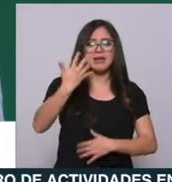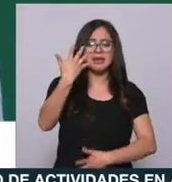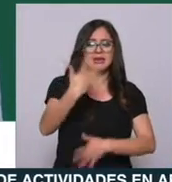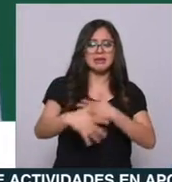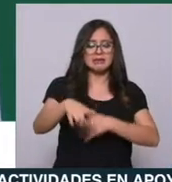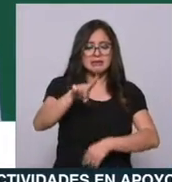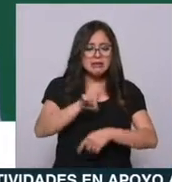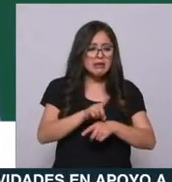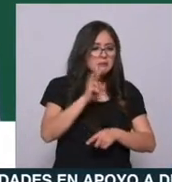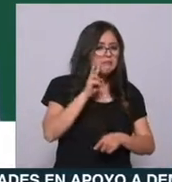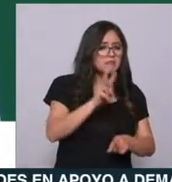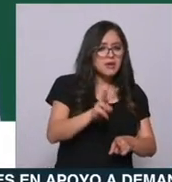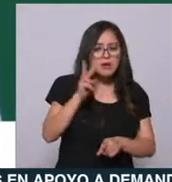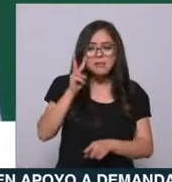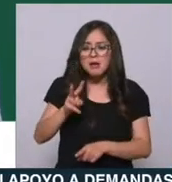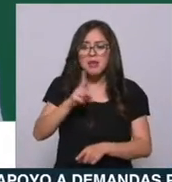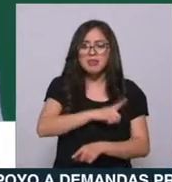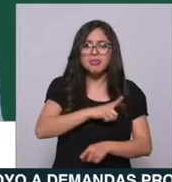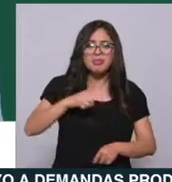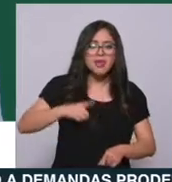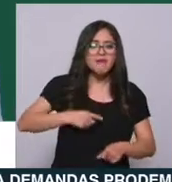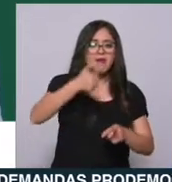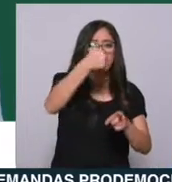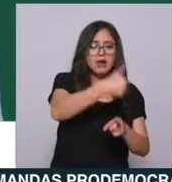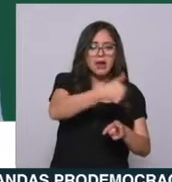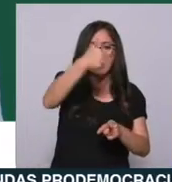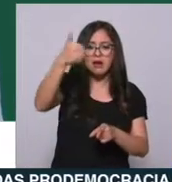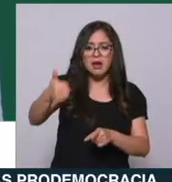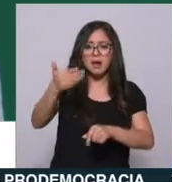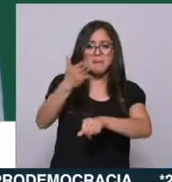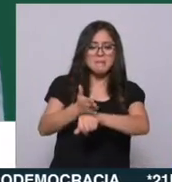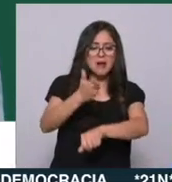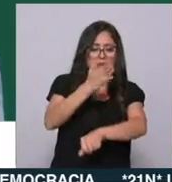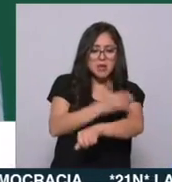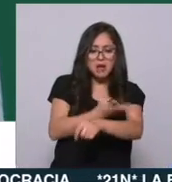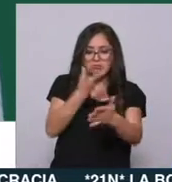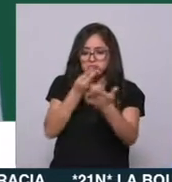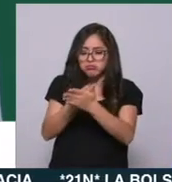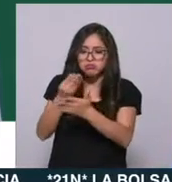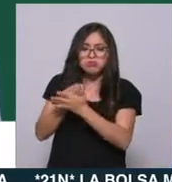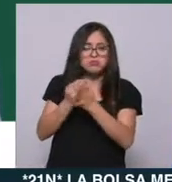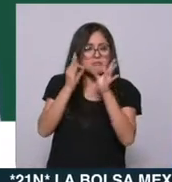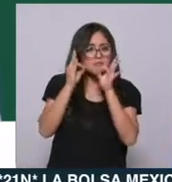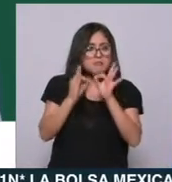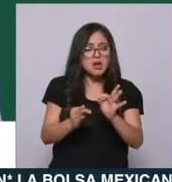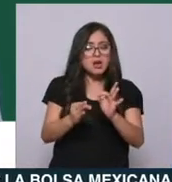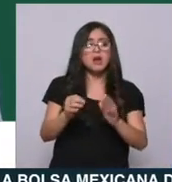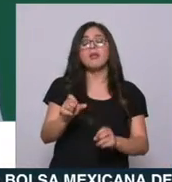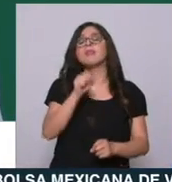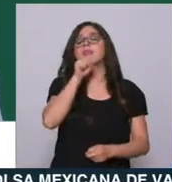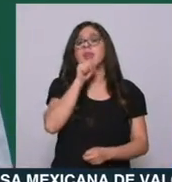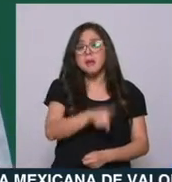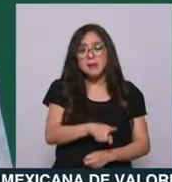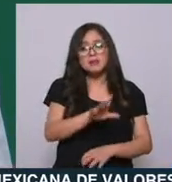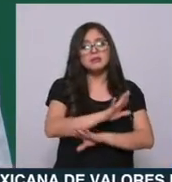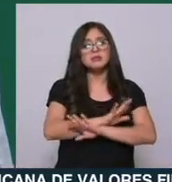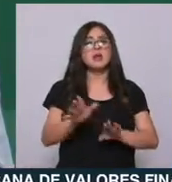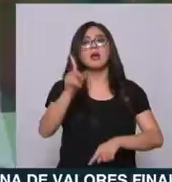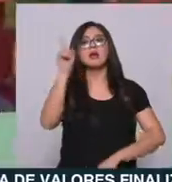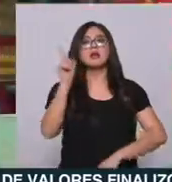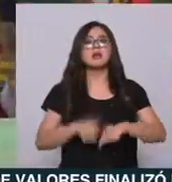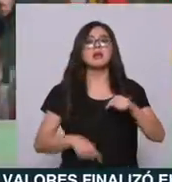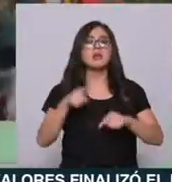días. Ya la verificación unidad por unidad. Queda también fuera cualquier servicio de